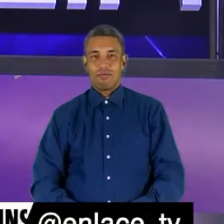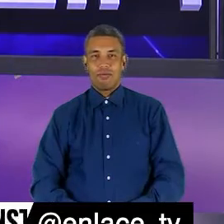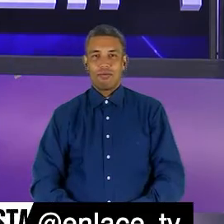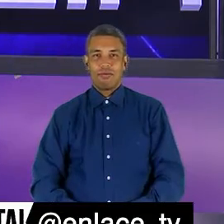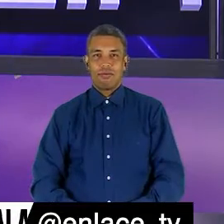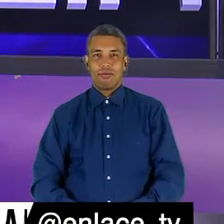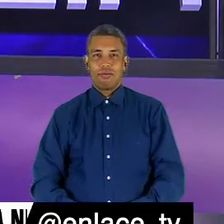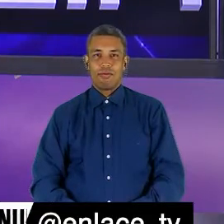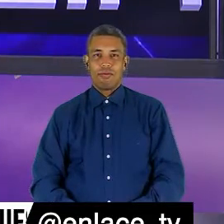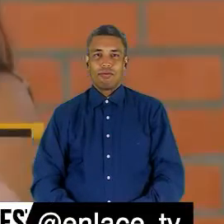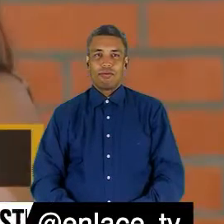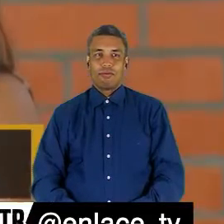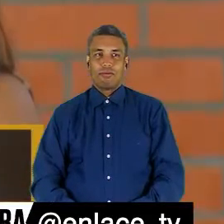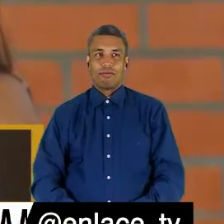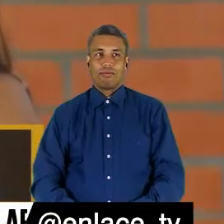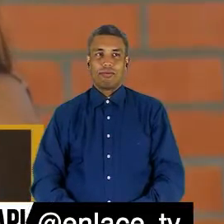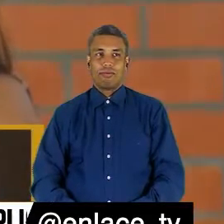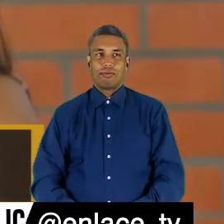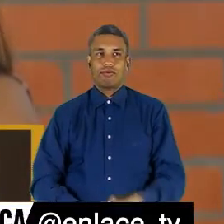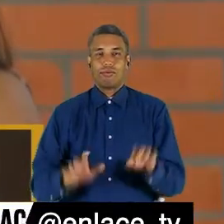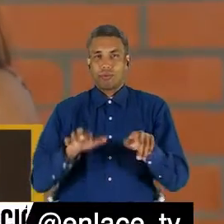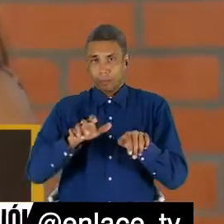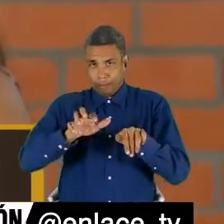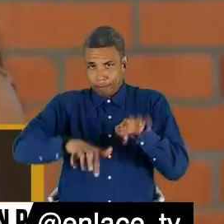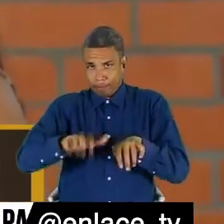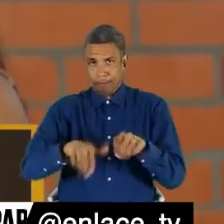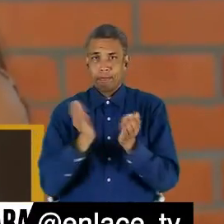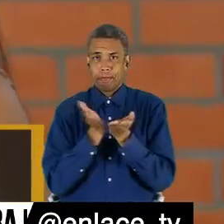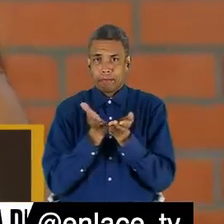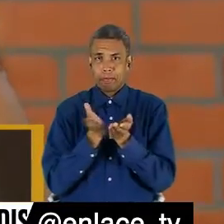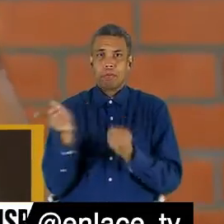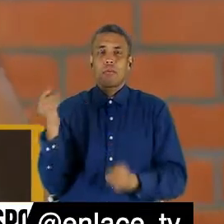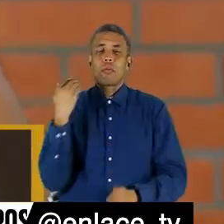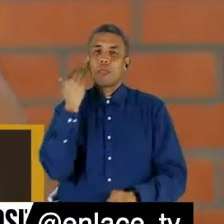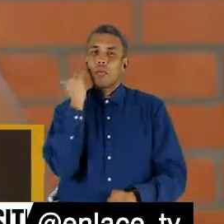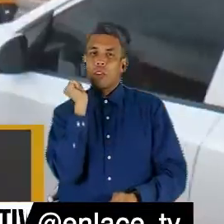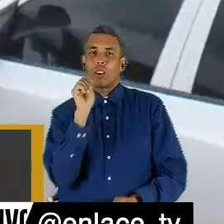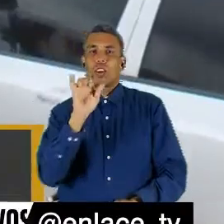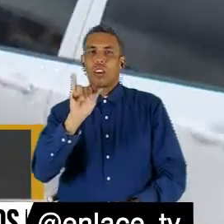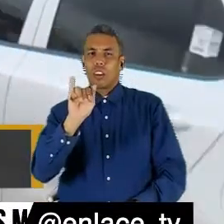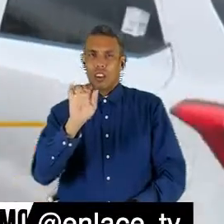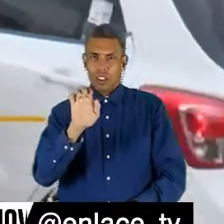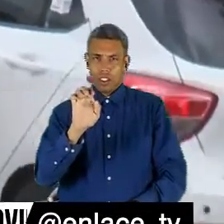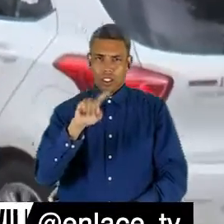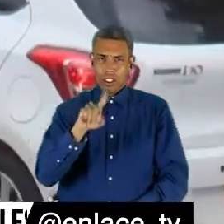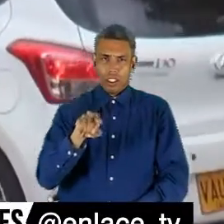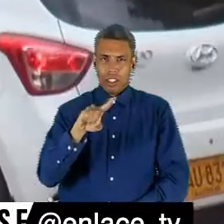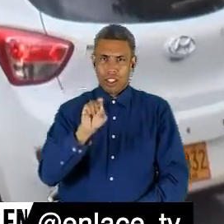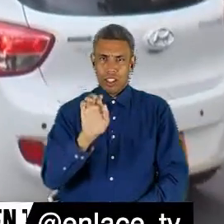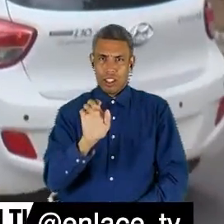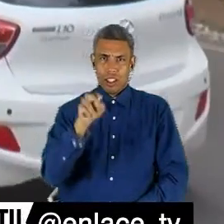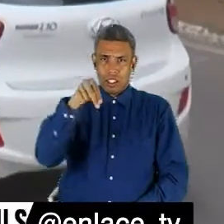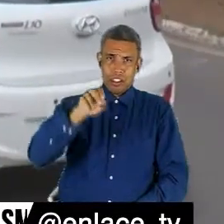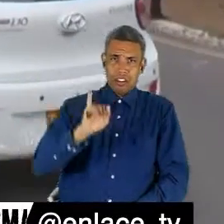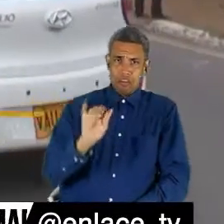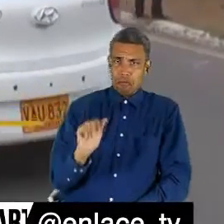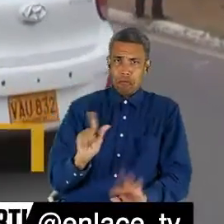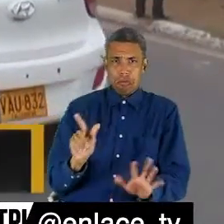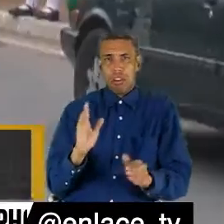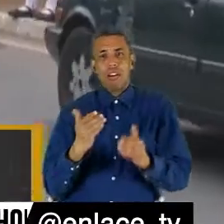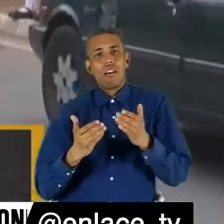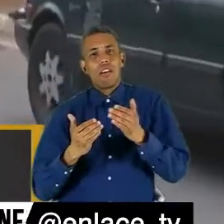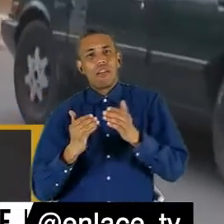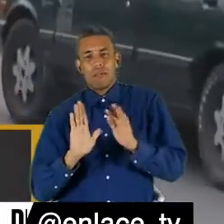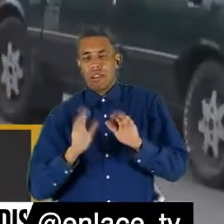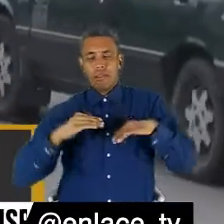Bermeja. La secretaria de Educación, Yesenia Jaraba, ha confirmado hoy que el calendario escolar del primer semestre académico terminó el pasado viernes tanto para